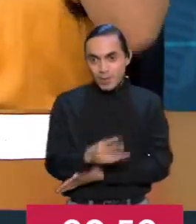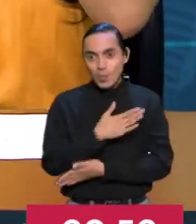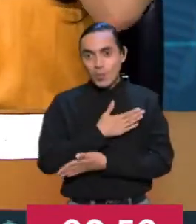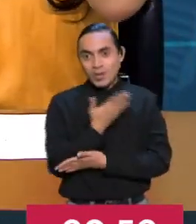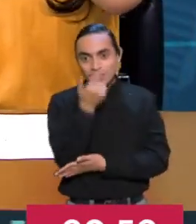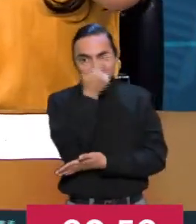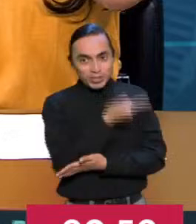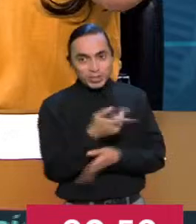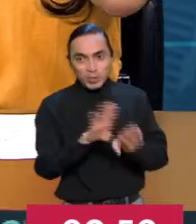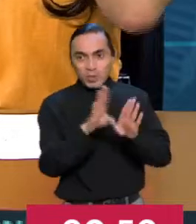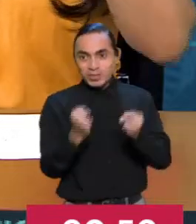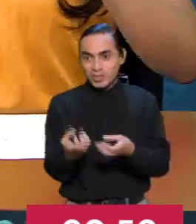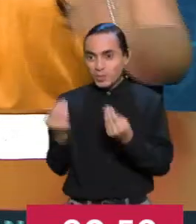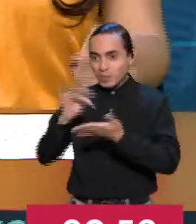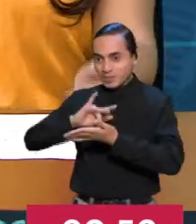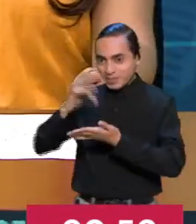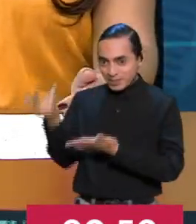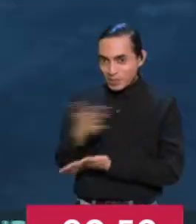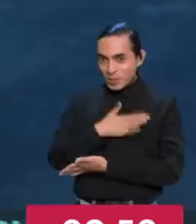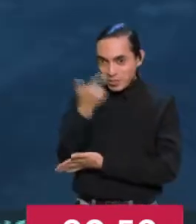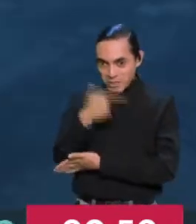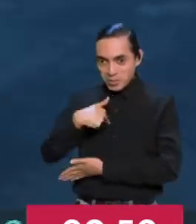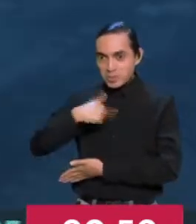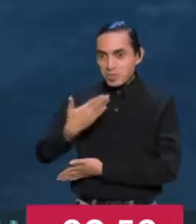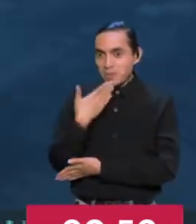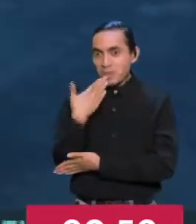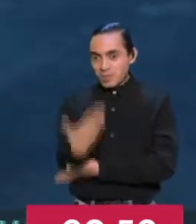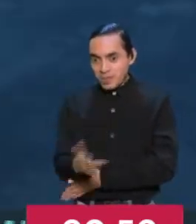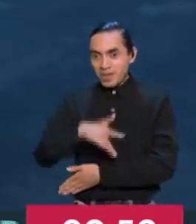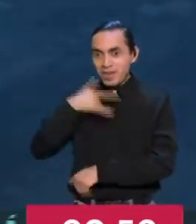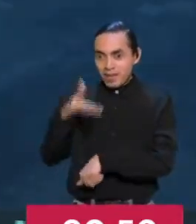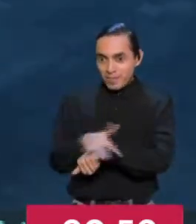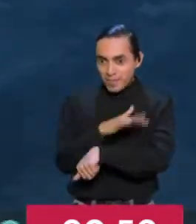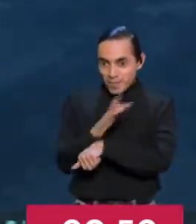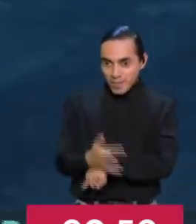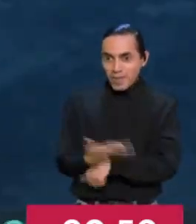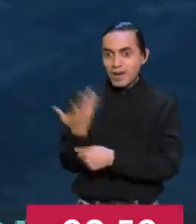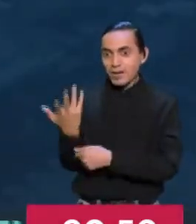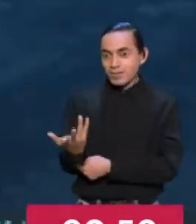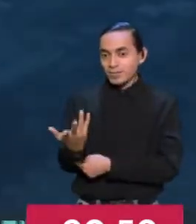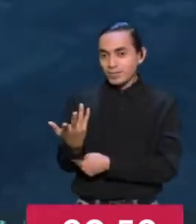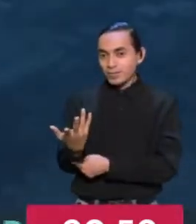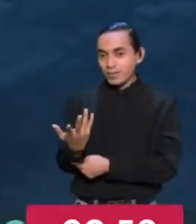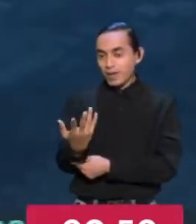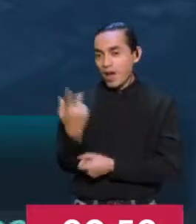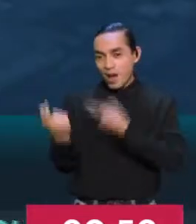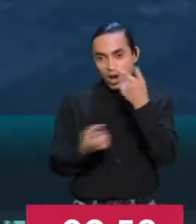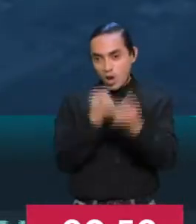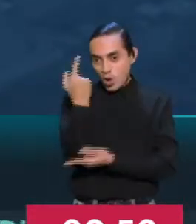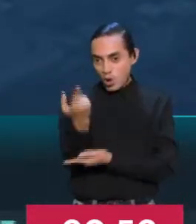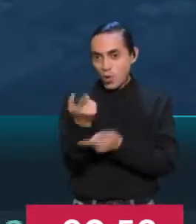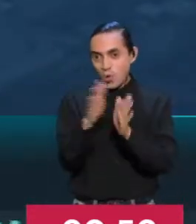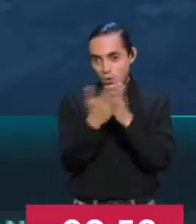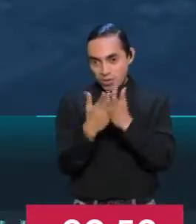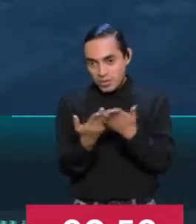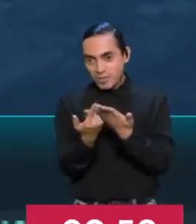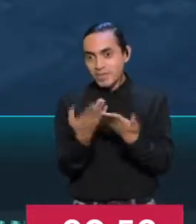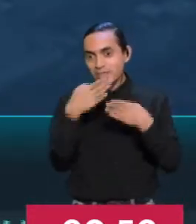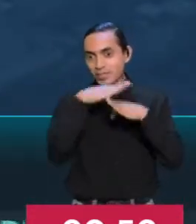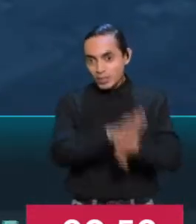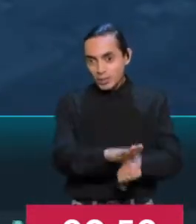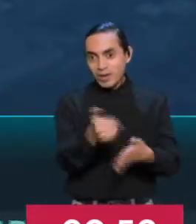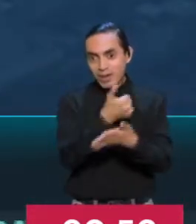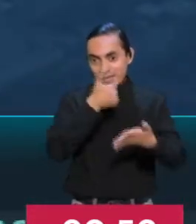Bere, muchas gracias, buenas noches. Estoy muy bien, muy emocionada por nuevamente recomendarles algunos de las publicaciones que tratan sobre nuestra Ciudad